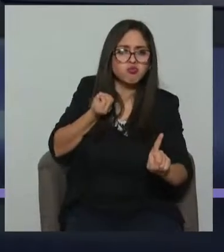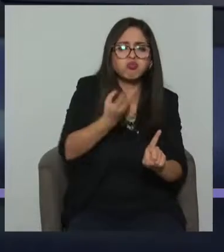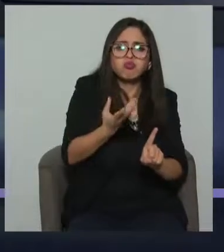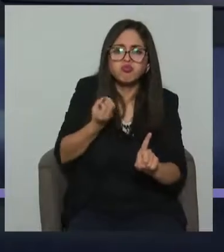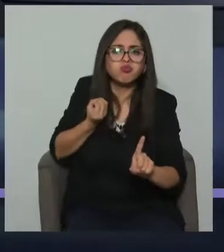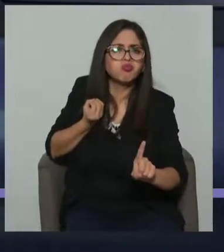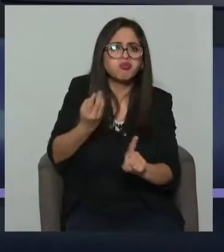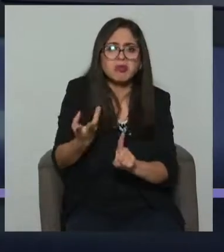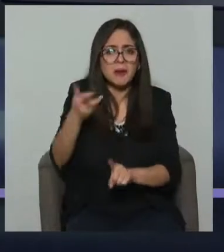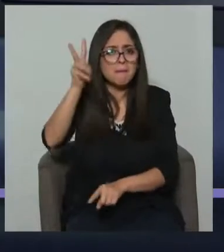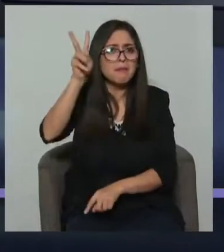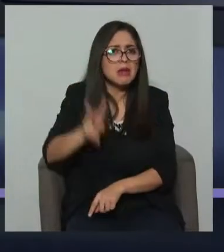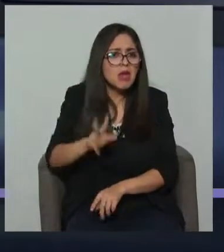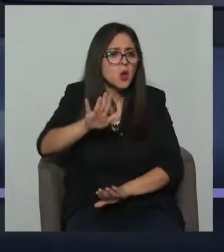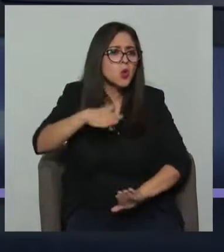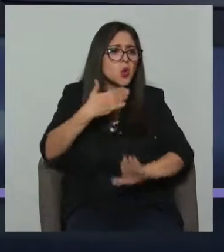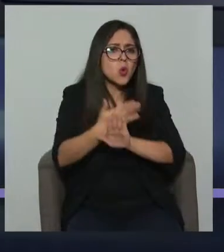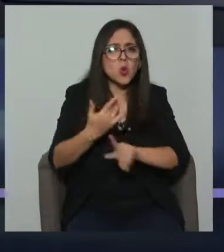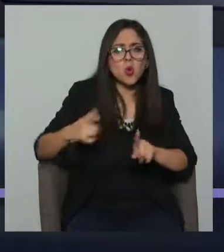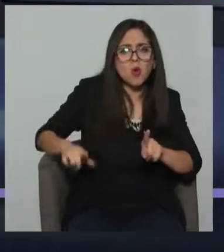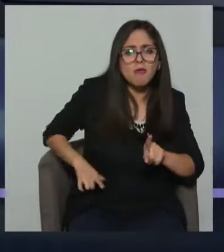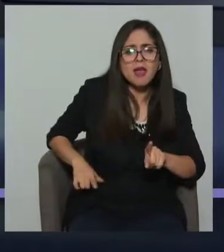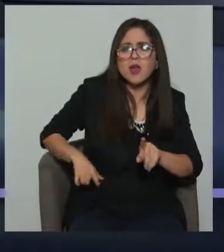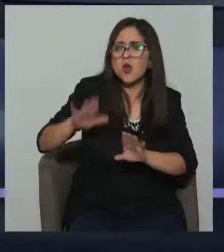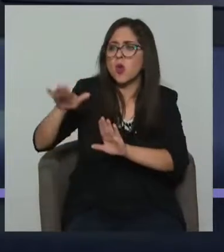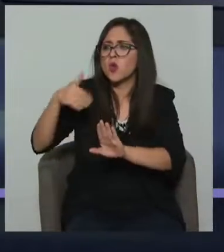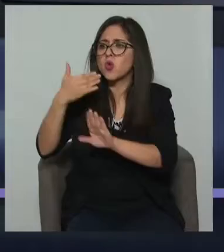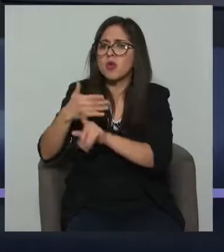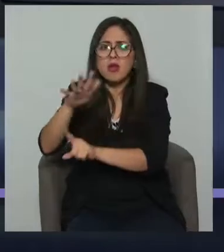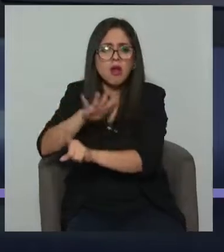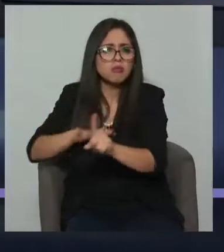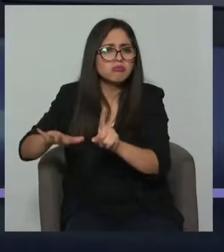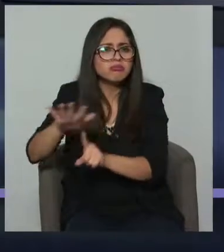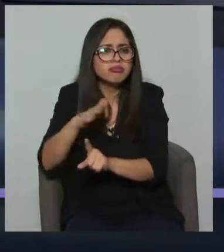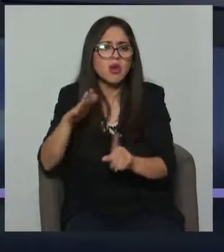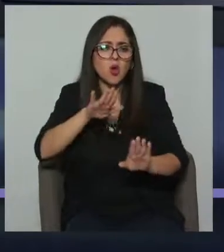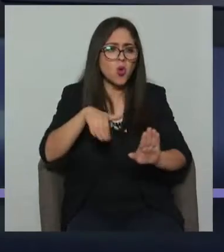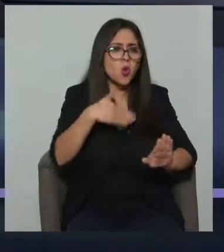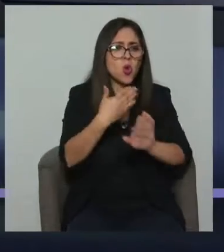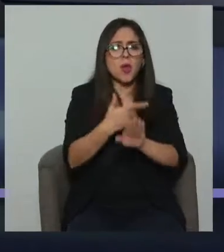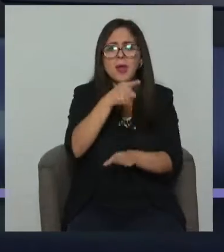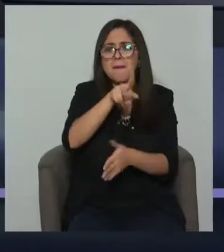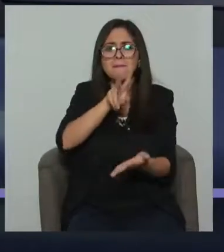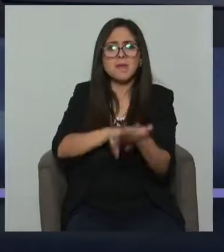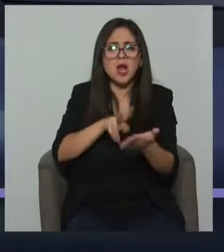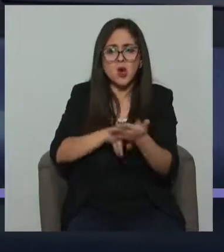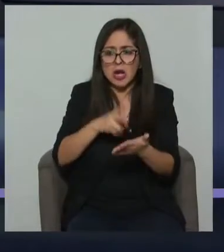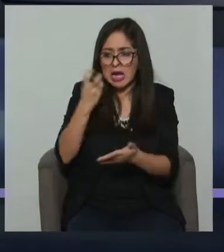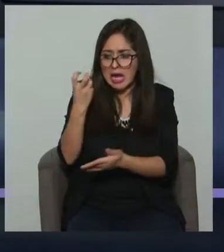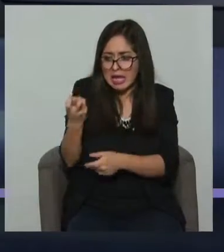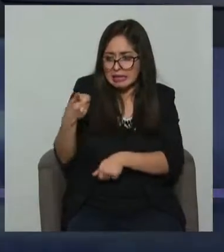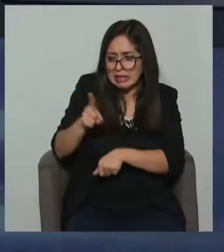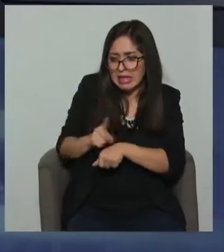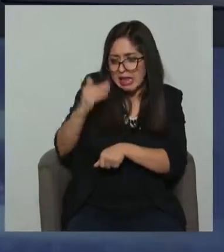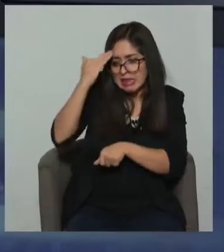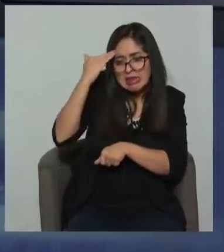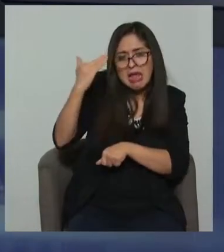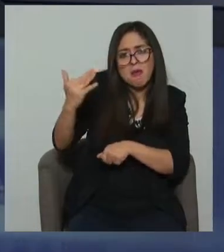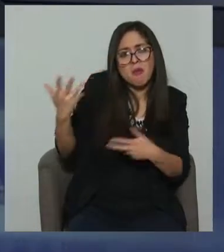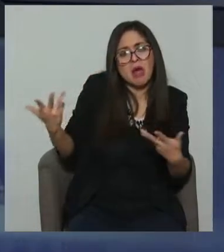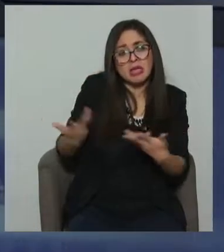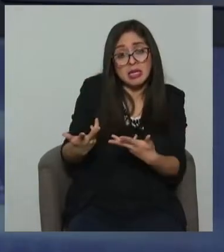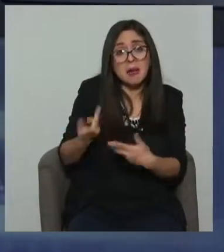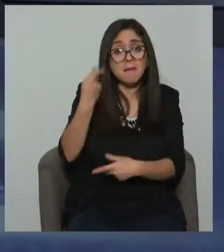contra del gobierno, en contra del sistema, en contra de la moral que regía y tal. O sea, es decir,